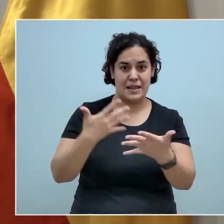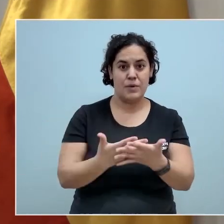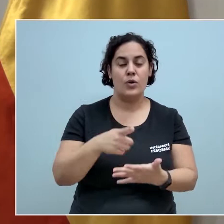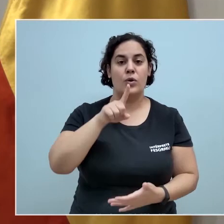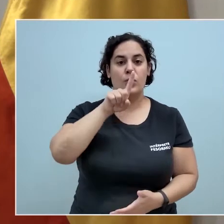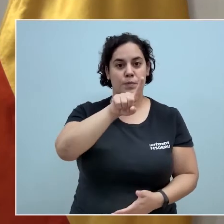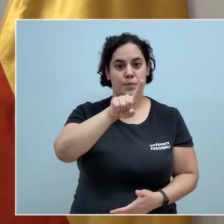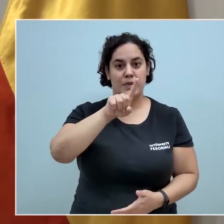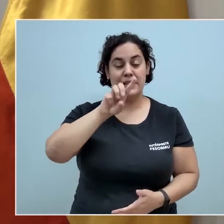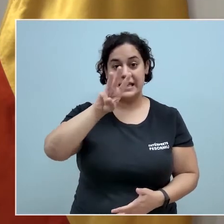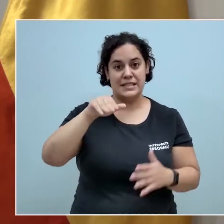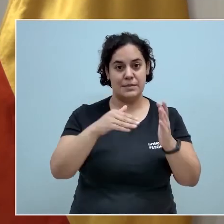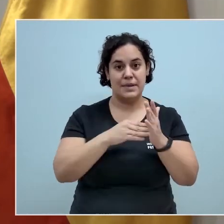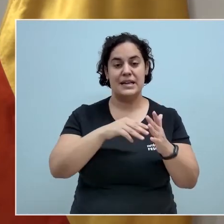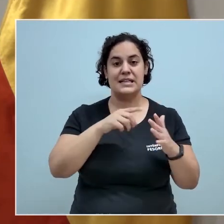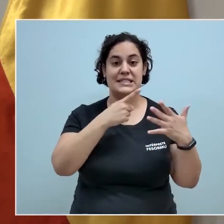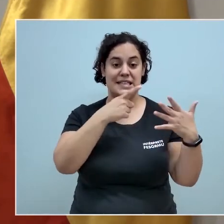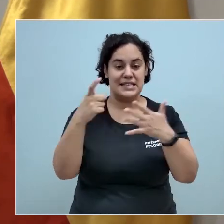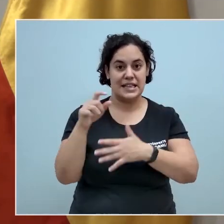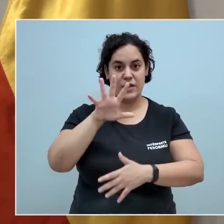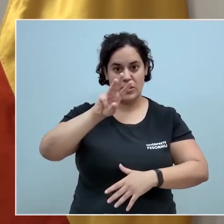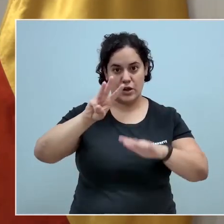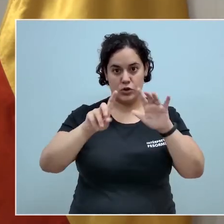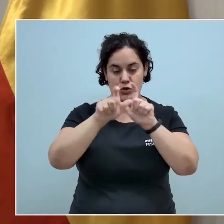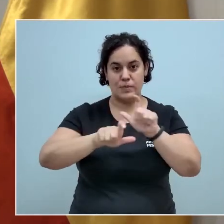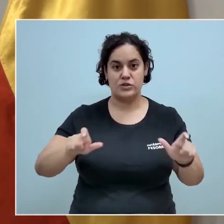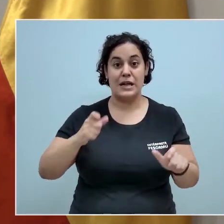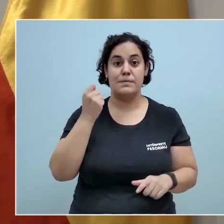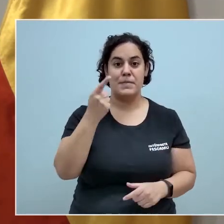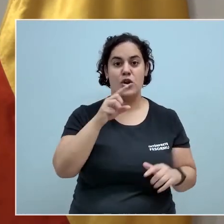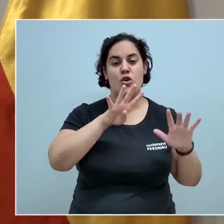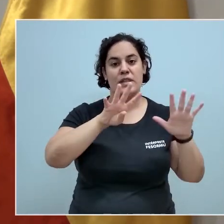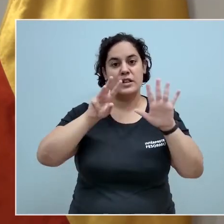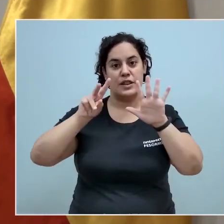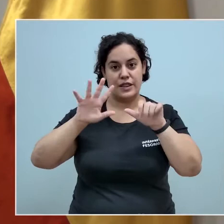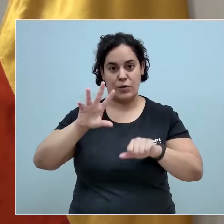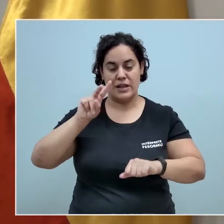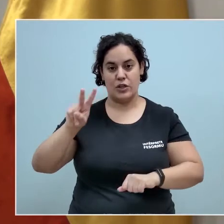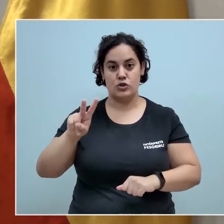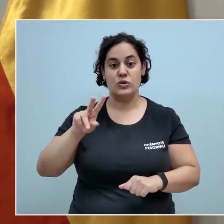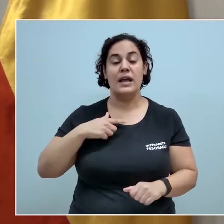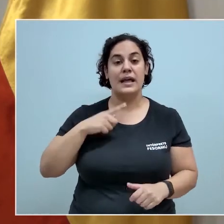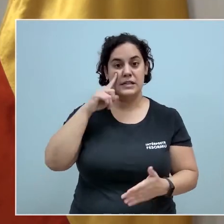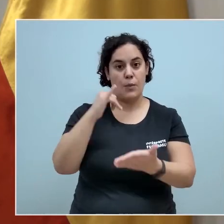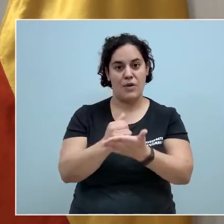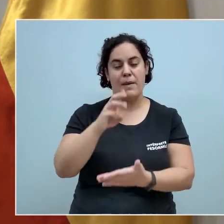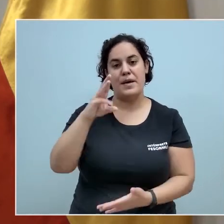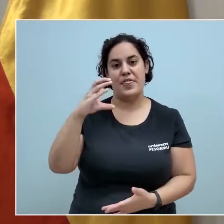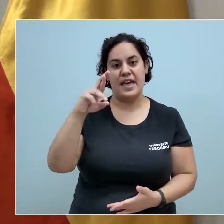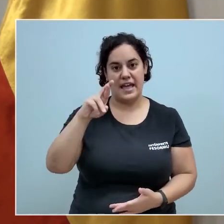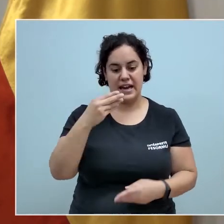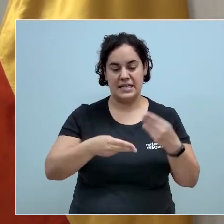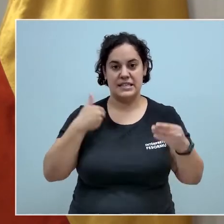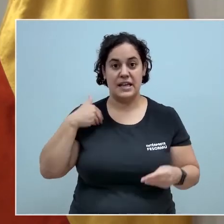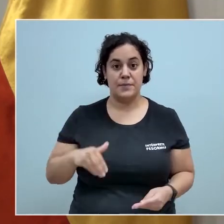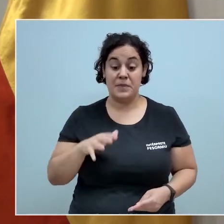a 3.688 personas, de los que 1.982 han sido acreditados mediante PCR. El número